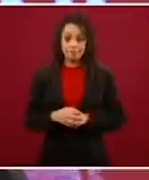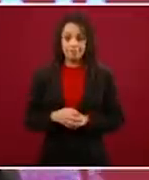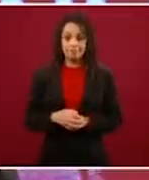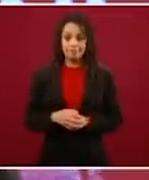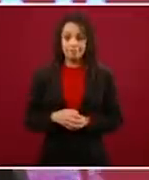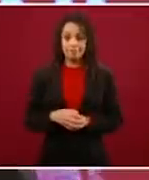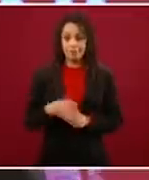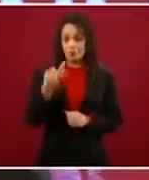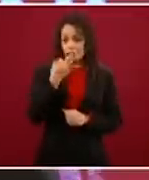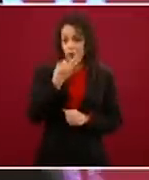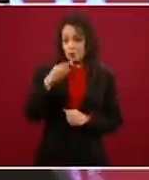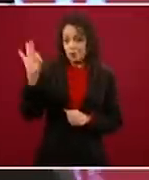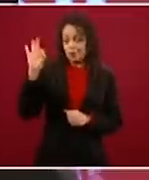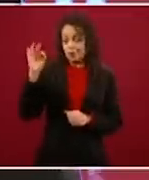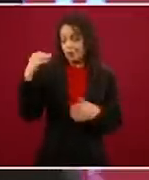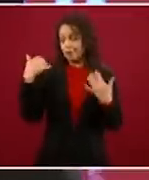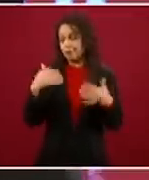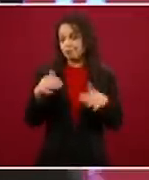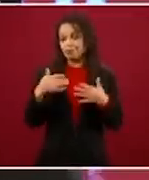groseras, no sé.